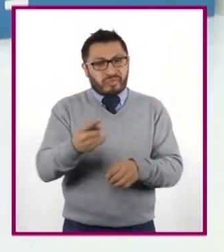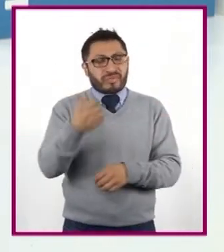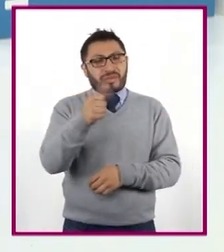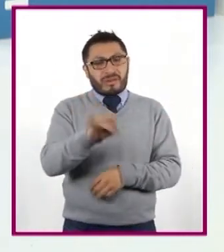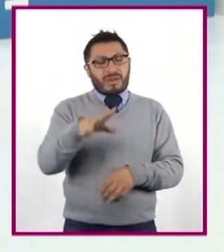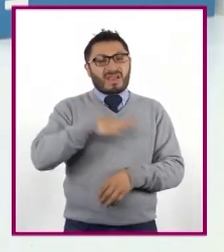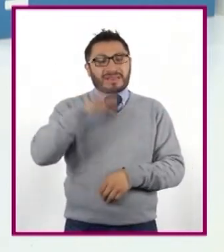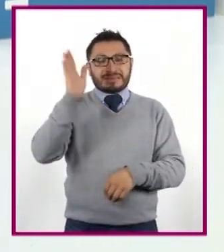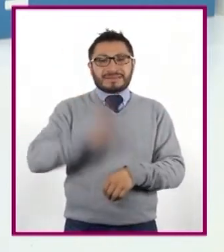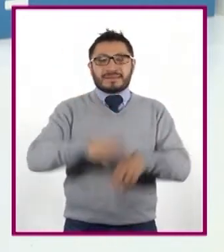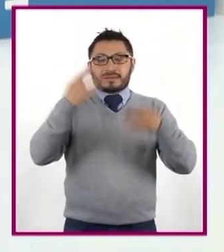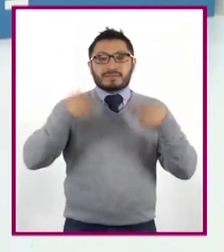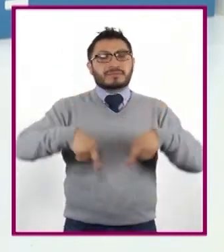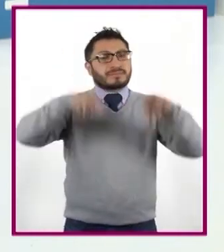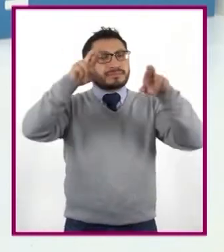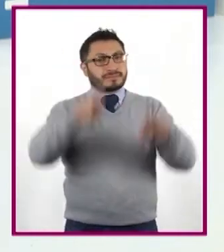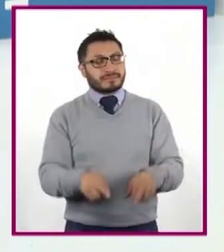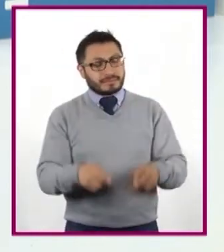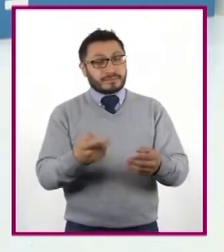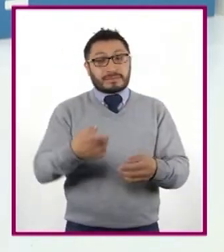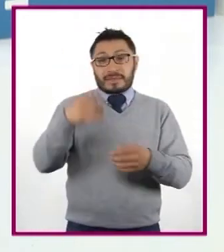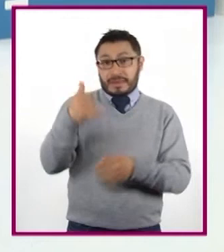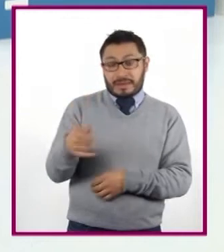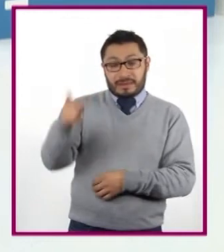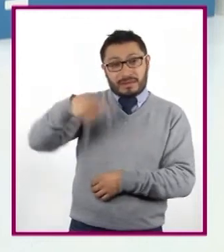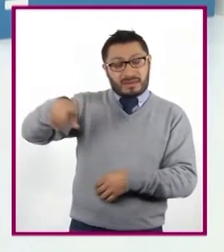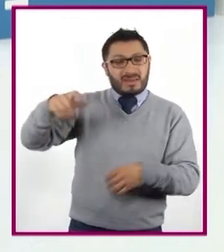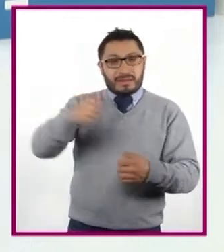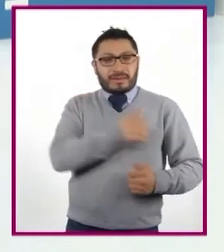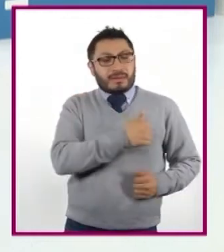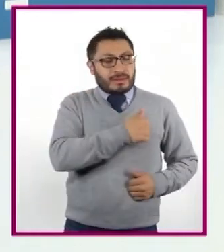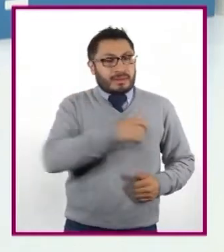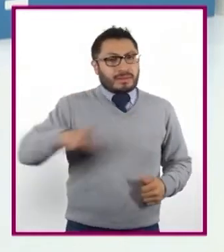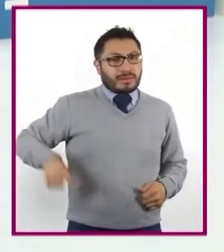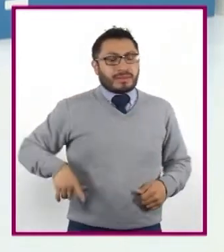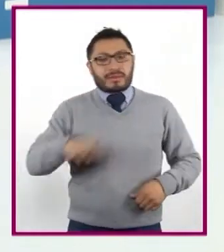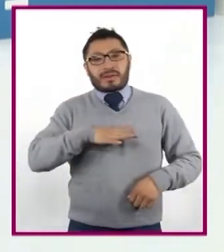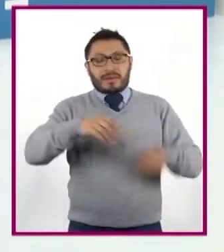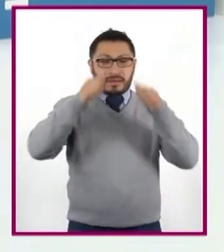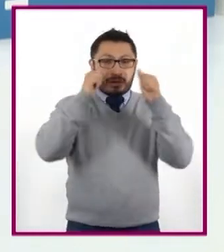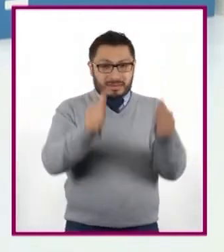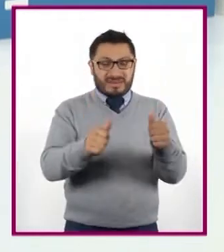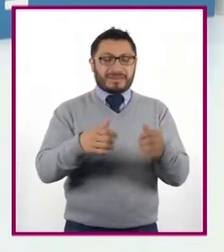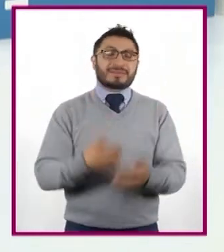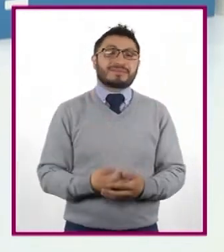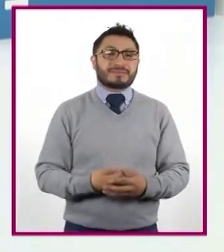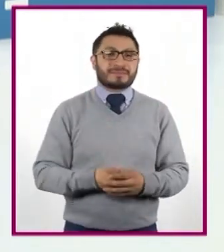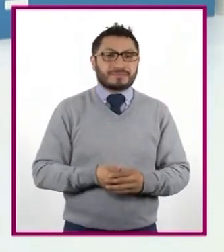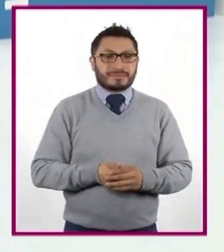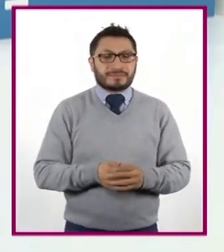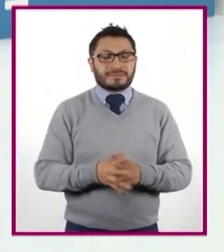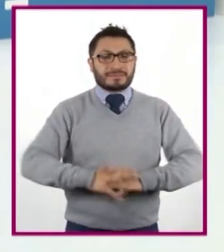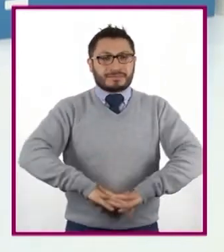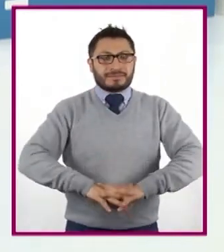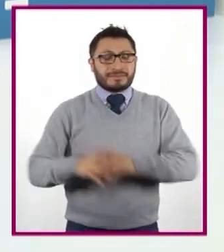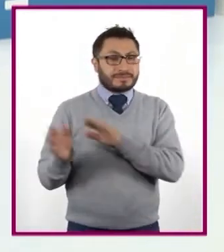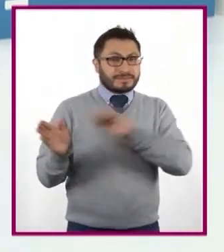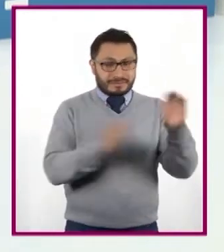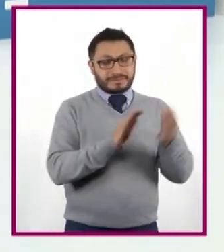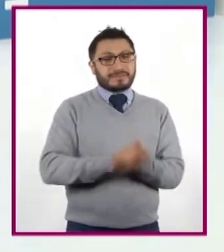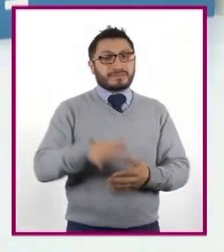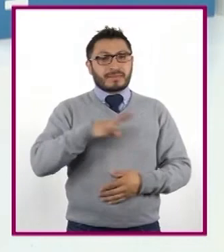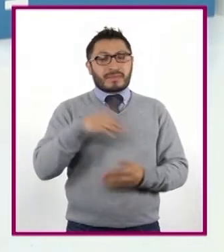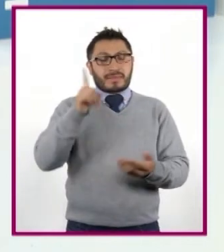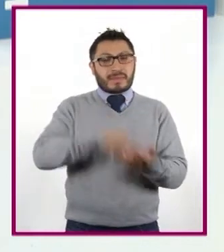más representatividad y las autoridades tomarían más atención en escucharles. Por otro lado, al estar organizada